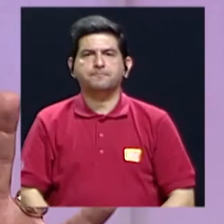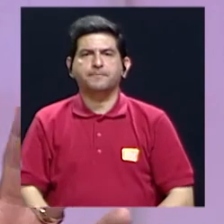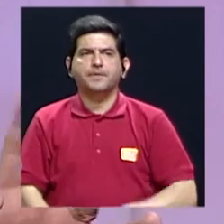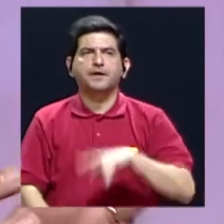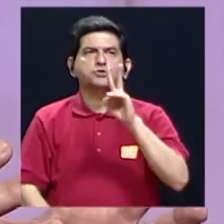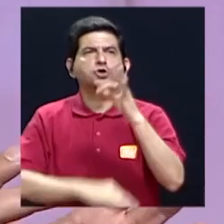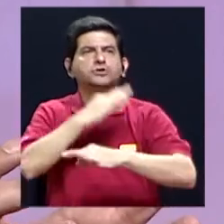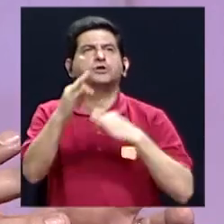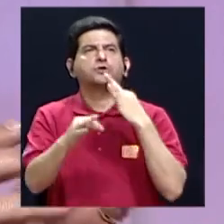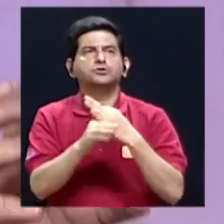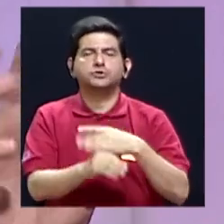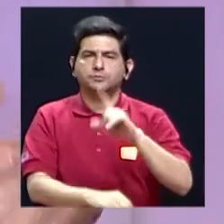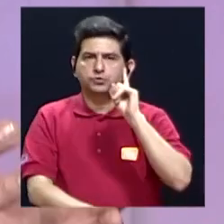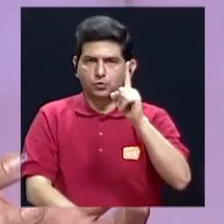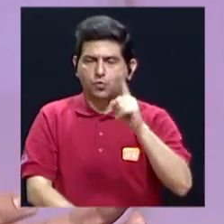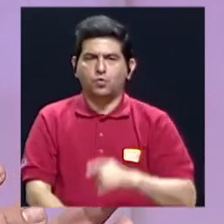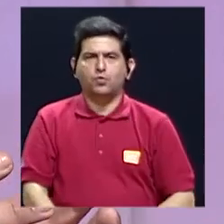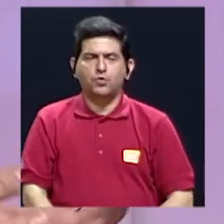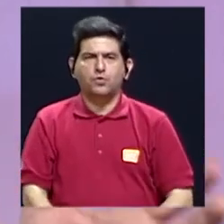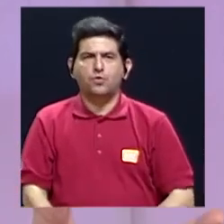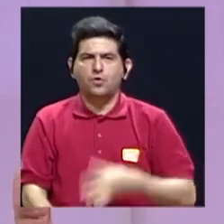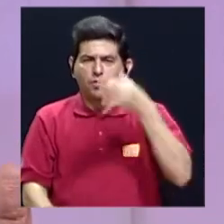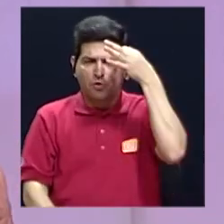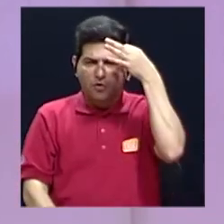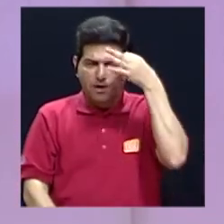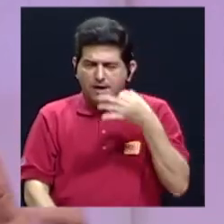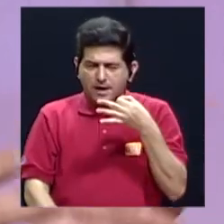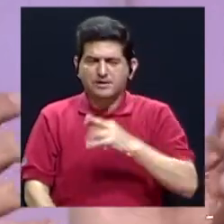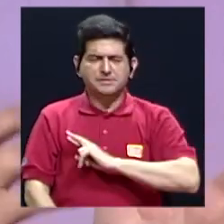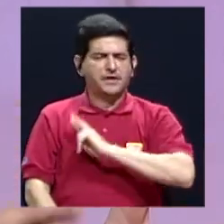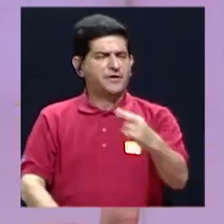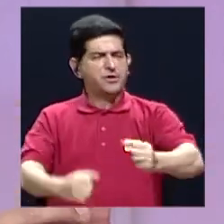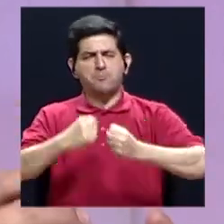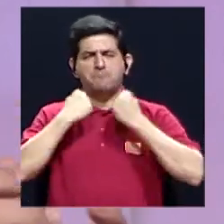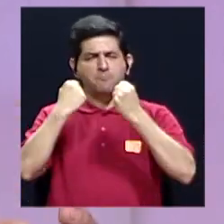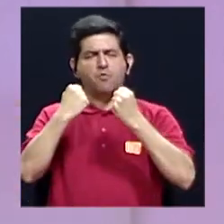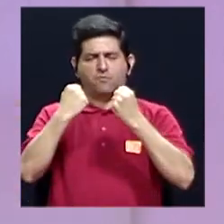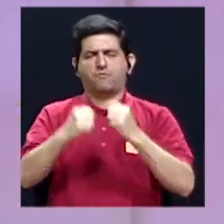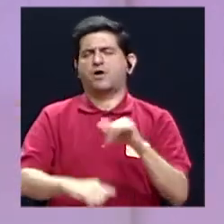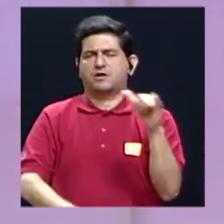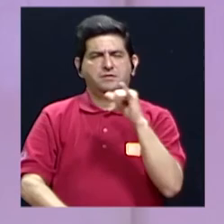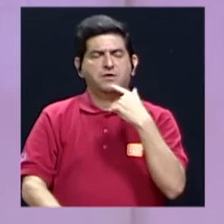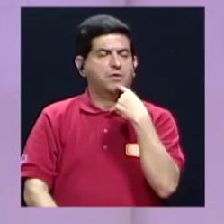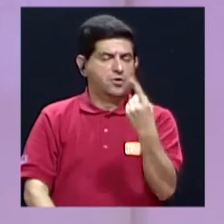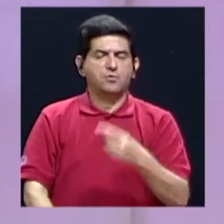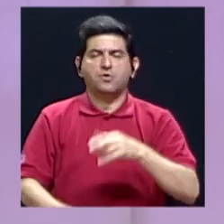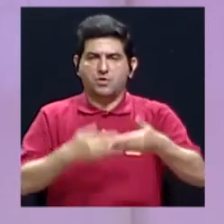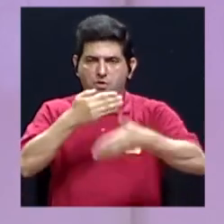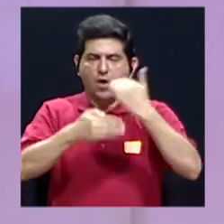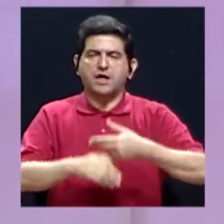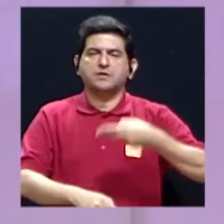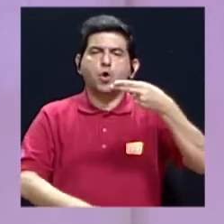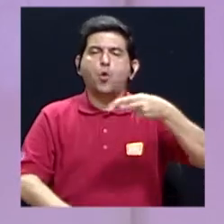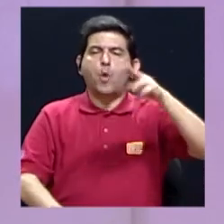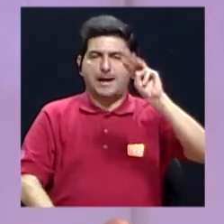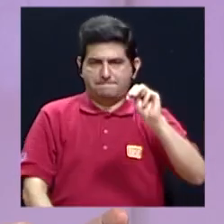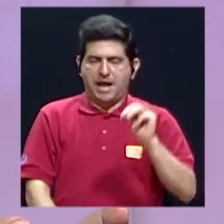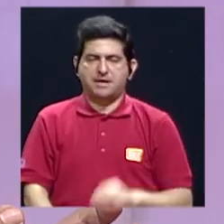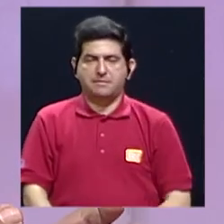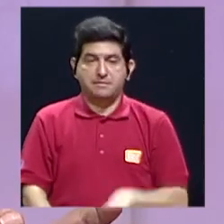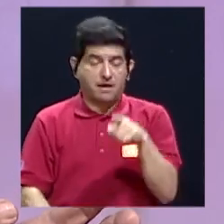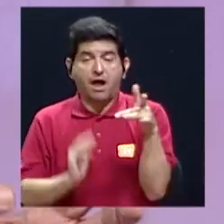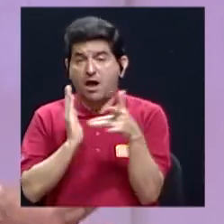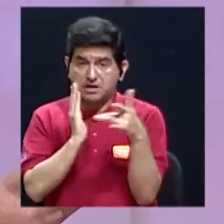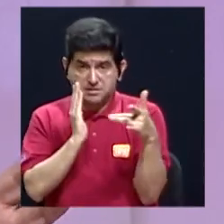como de dos órdenes. Primero, hay un fuerte argumento religioso aquí, y teológico también, como lo dijo don Huber. En realidad, esta es